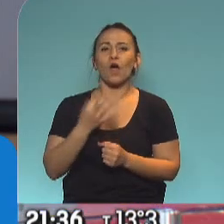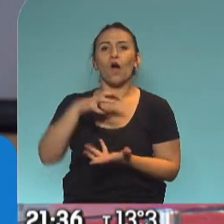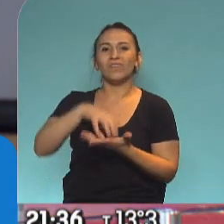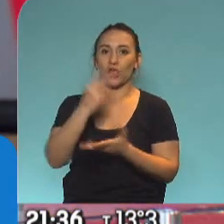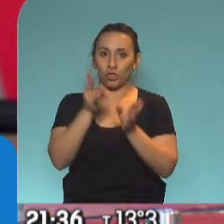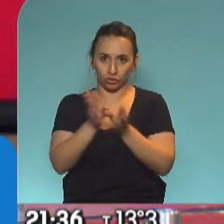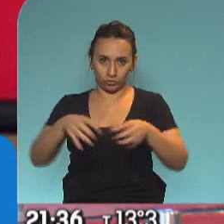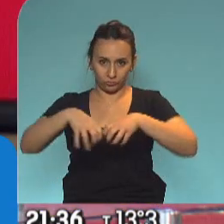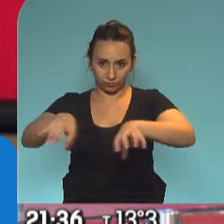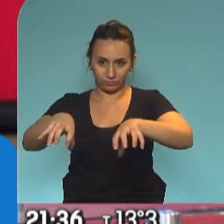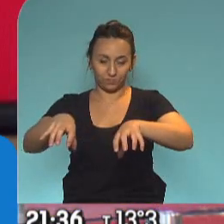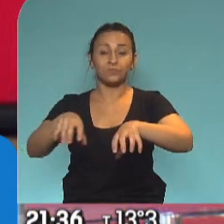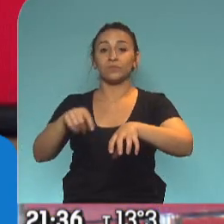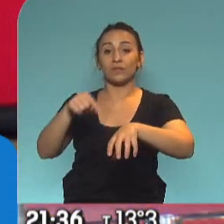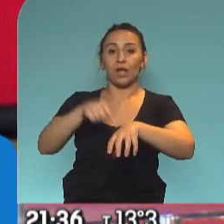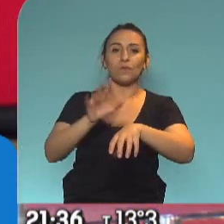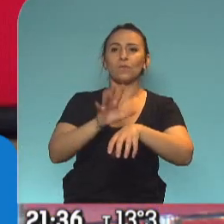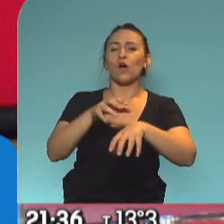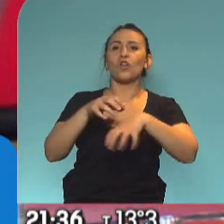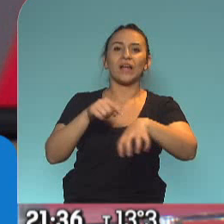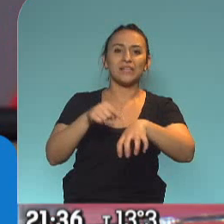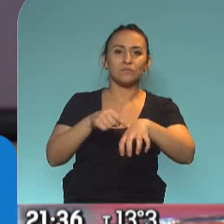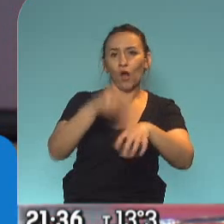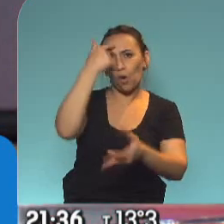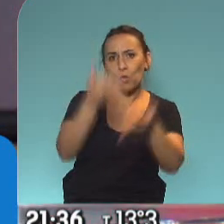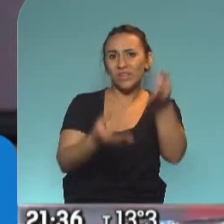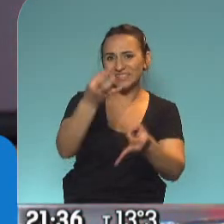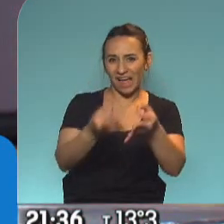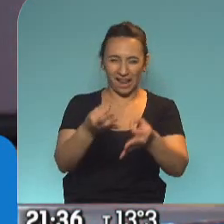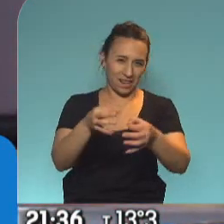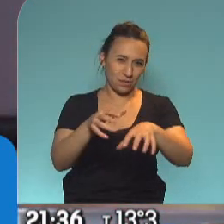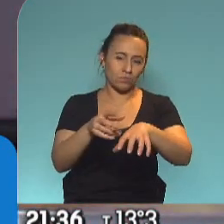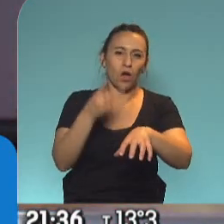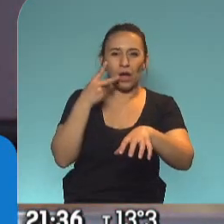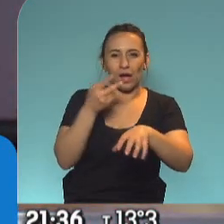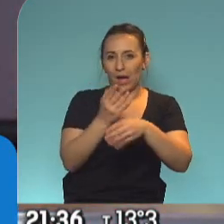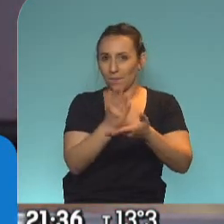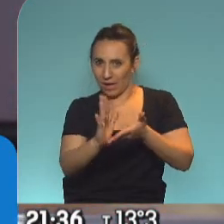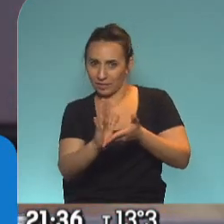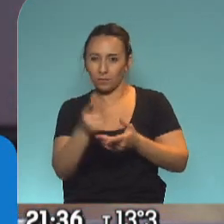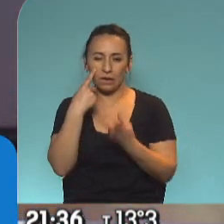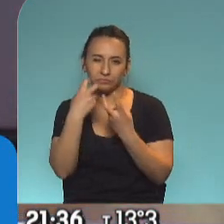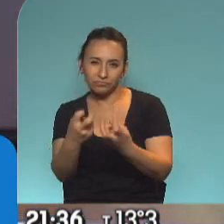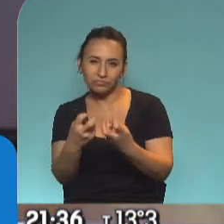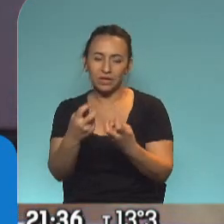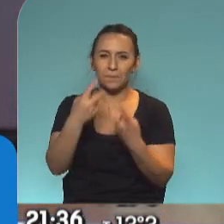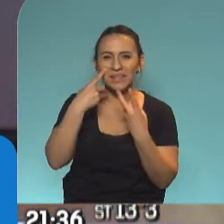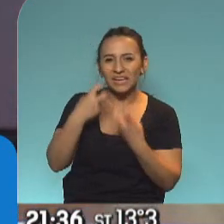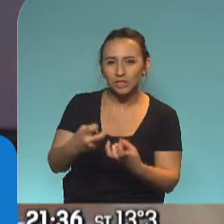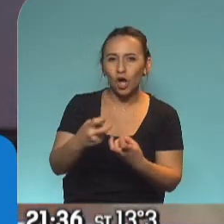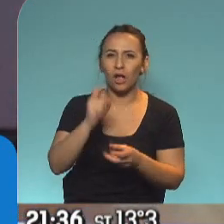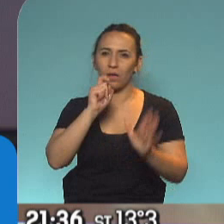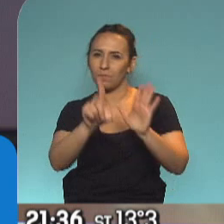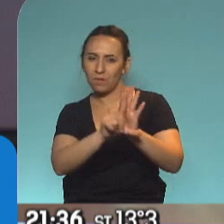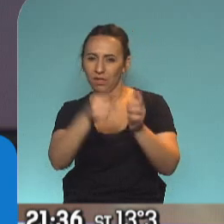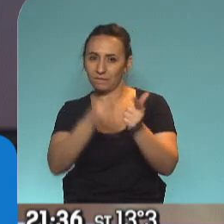Esta, que se parece, es un organismo parajudicial, investigaciones y litigios. Y las investigaciones hay que seguir